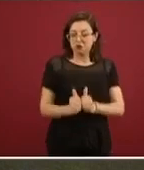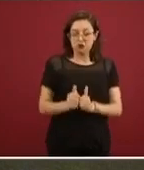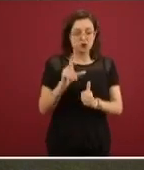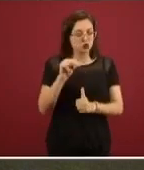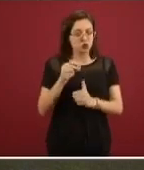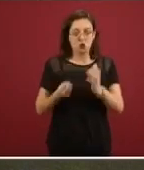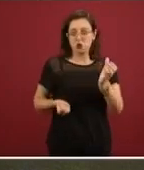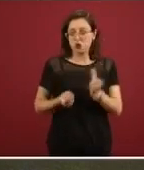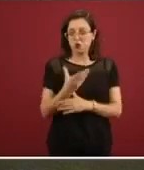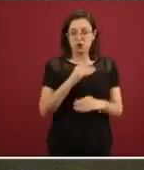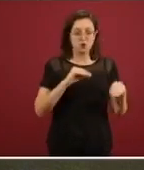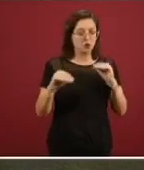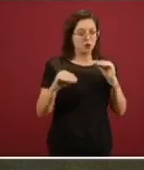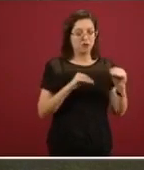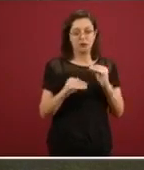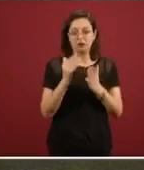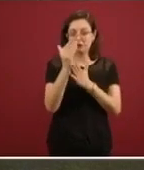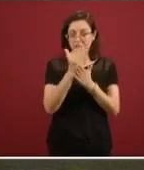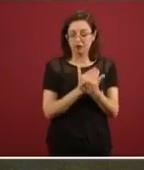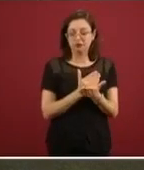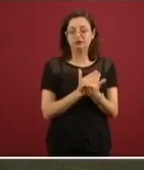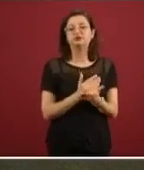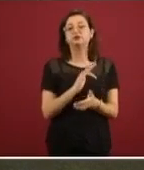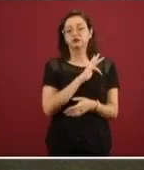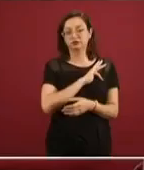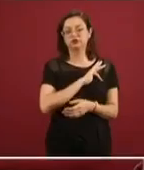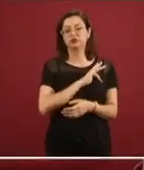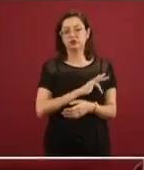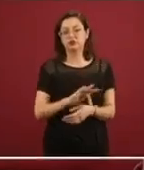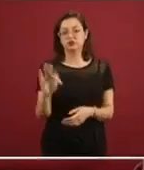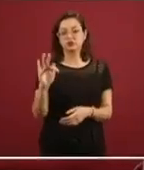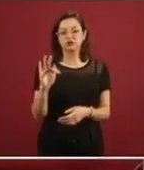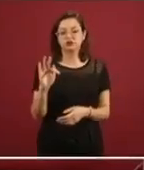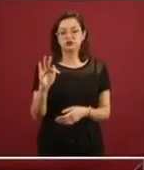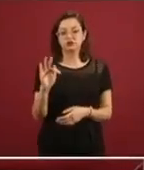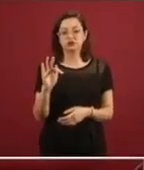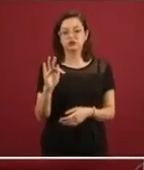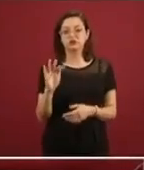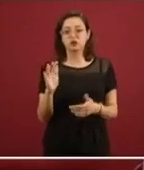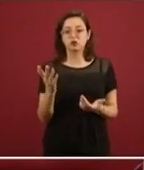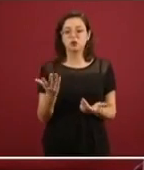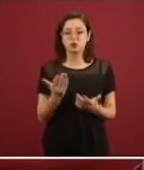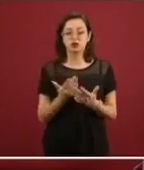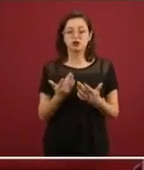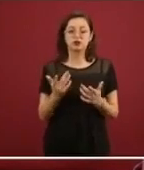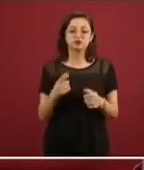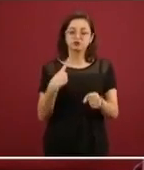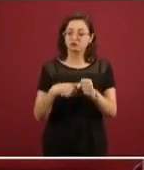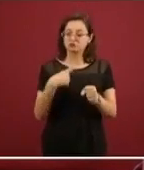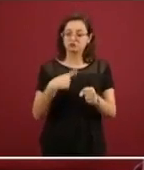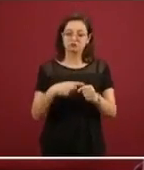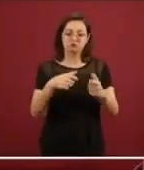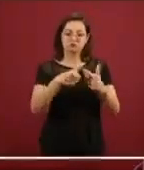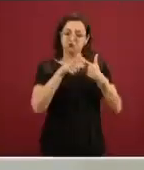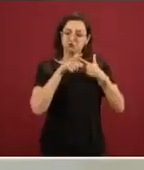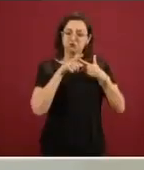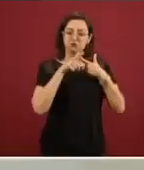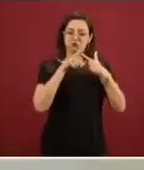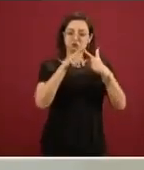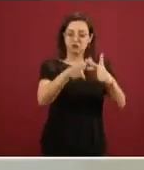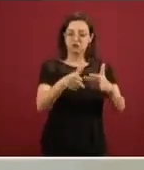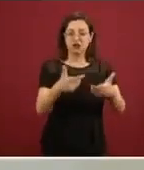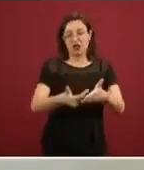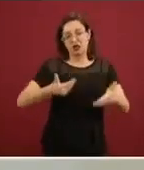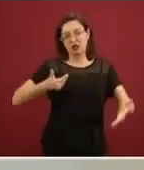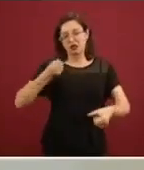de no salir, de no movilizarse tanto, podrían conservar esa situación de no tener casos hasta el 17 de mayo y poder salir